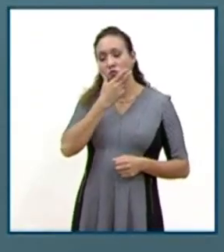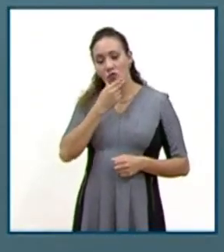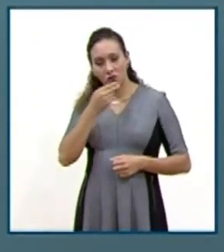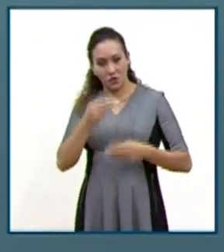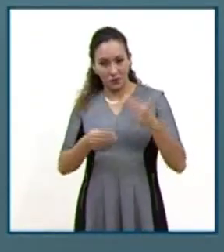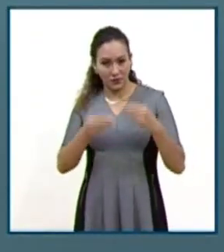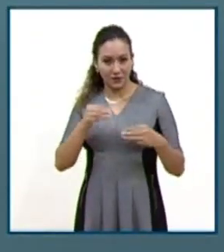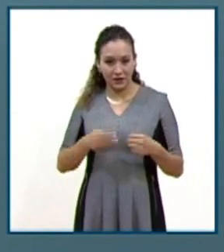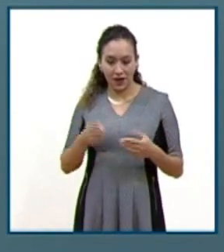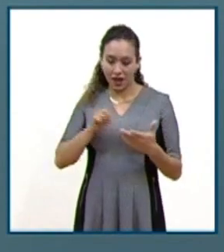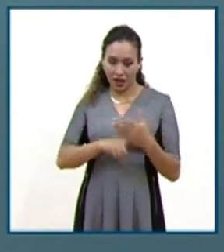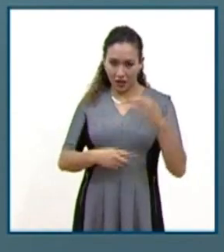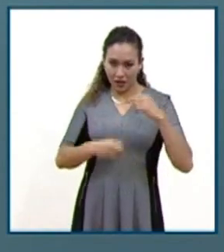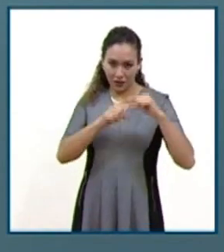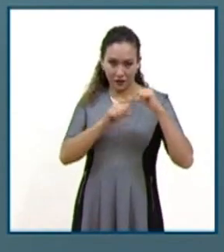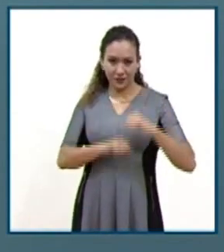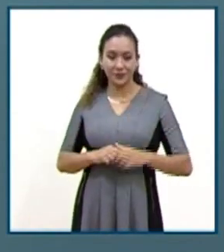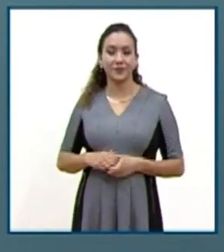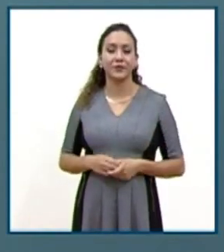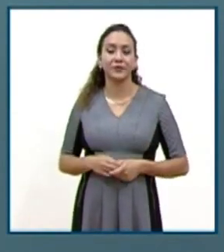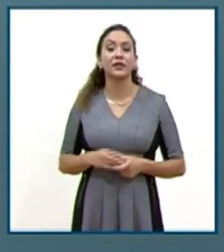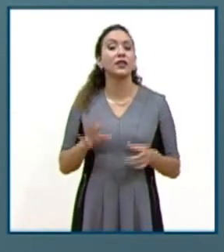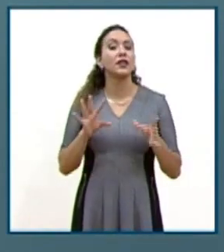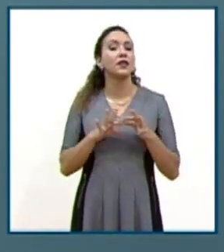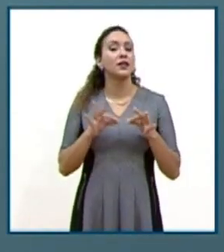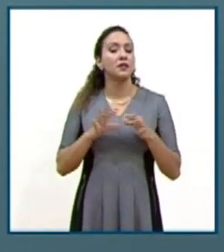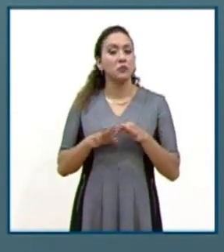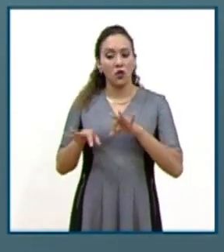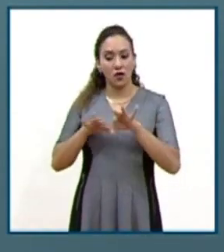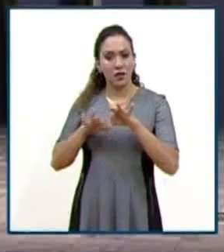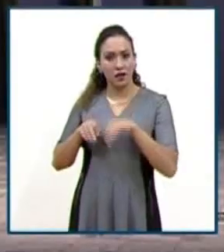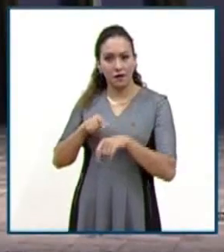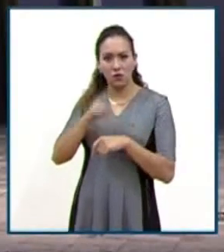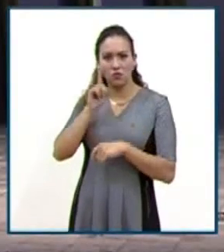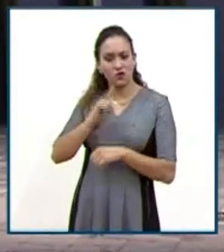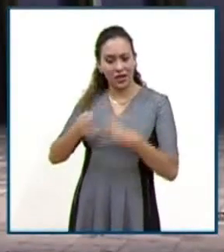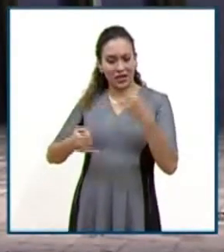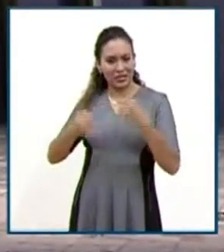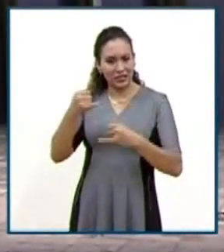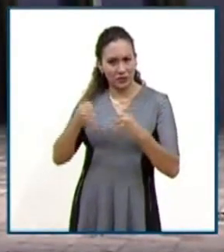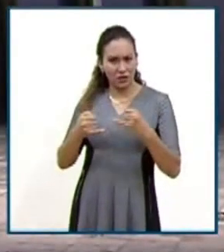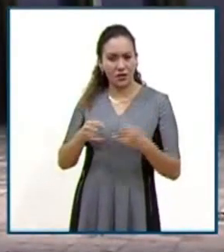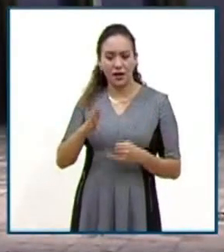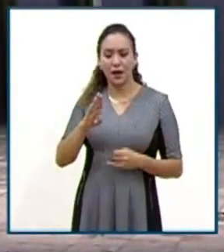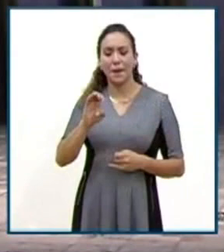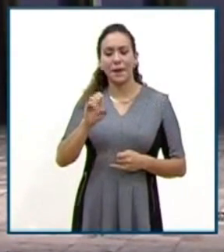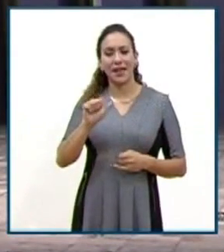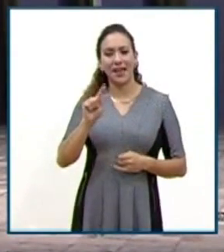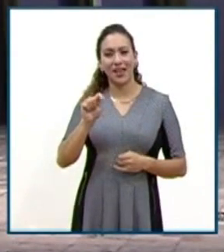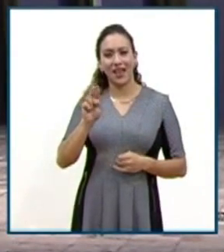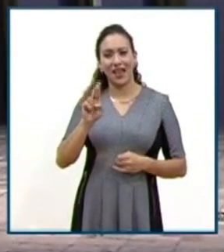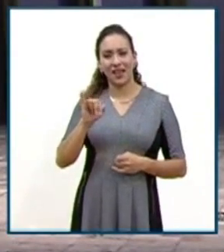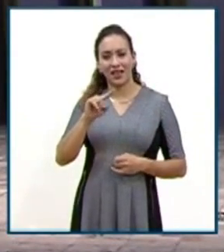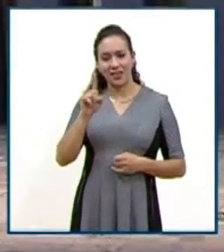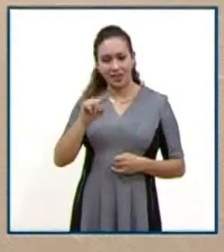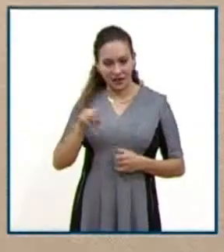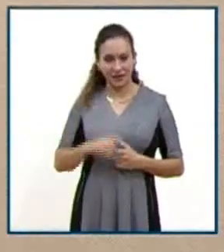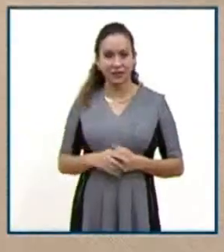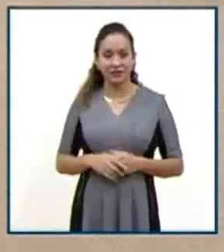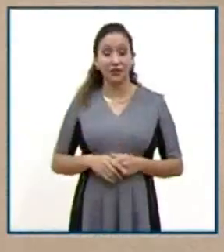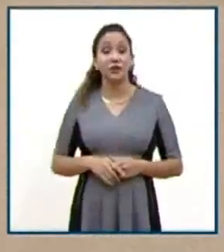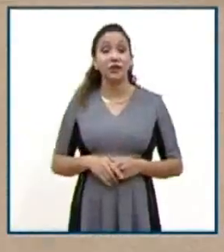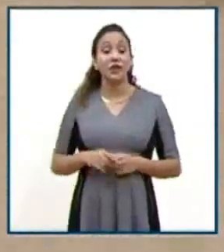retorno, reasentamiento y reintegración de las personas desplazadas en condiciones de seguridad. obligaciones que resulta